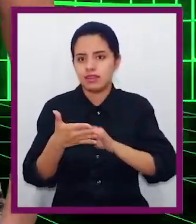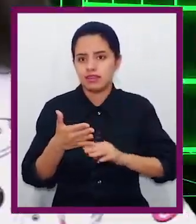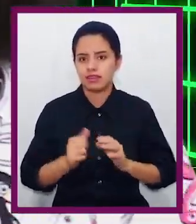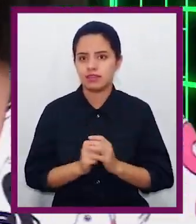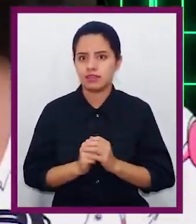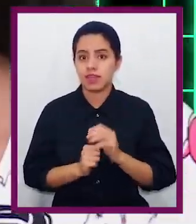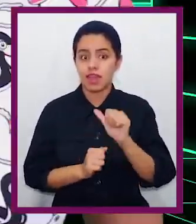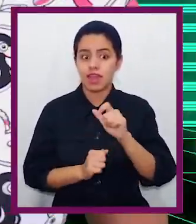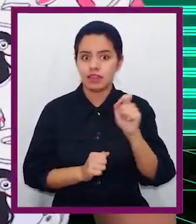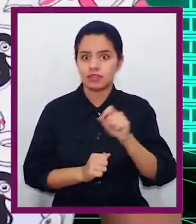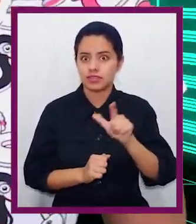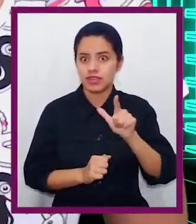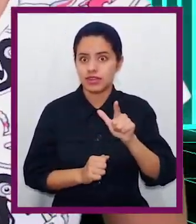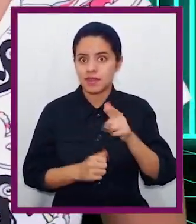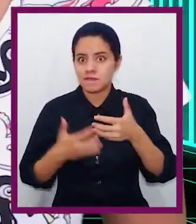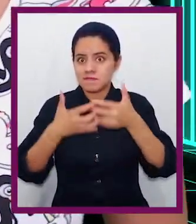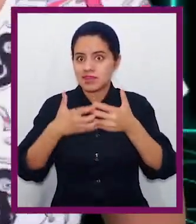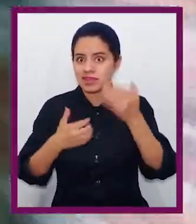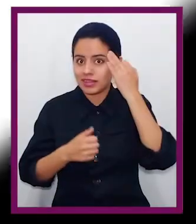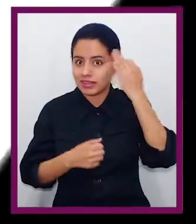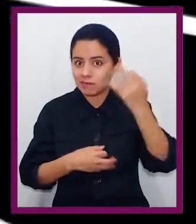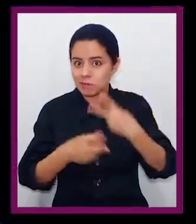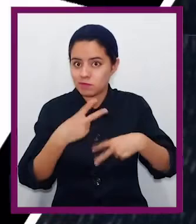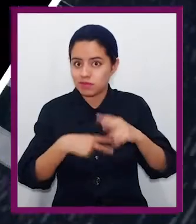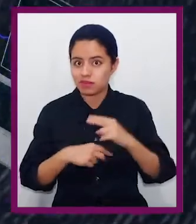mío! ¡Axel, viene la máquina del tiempo!